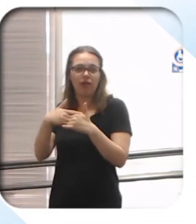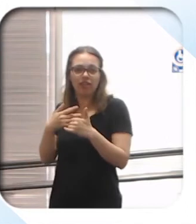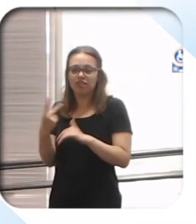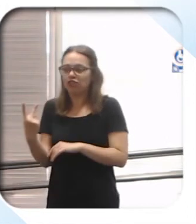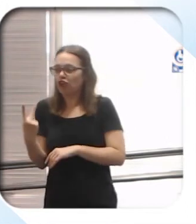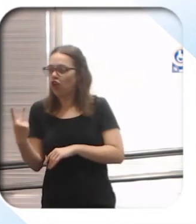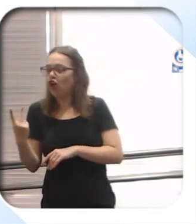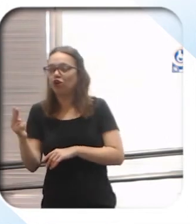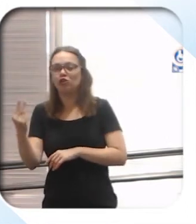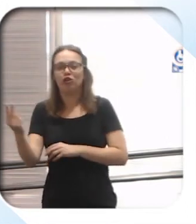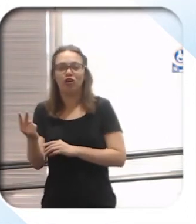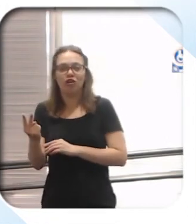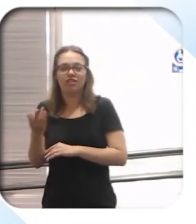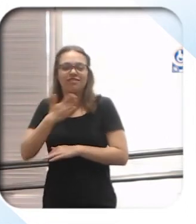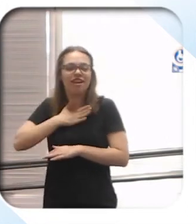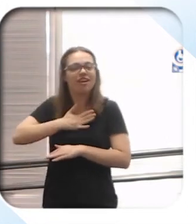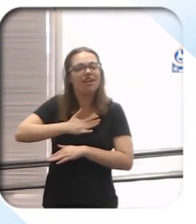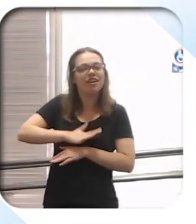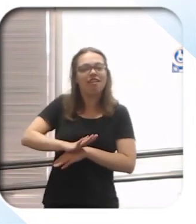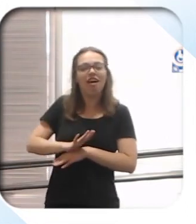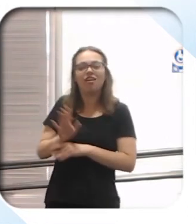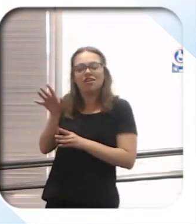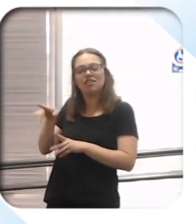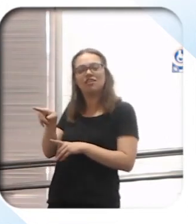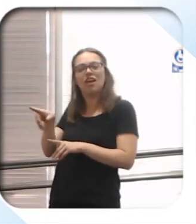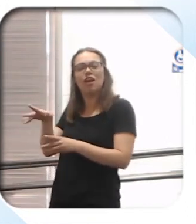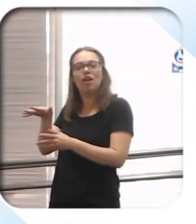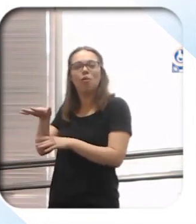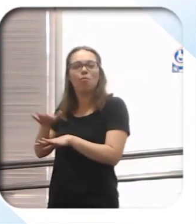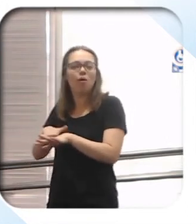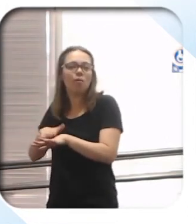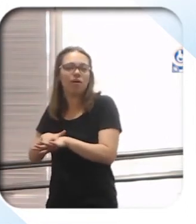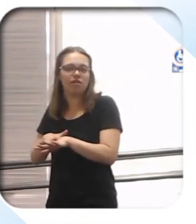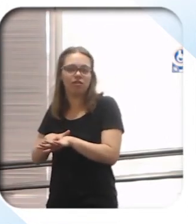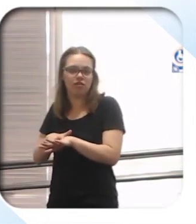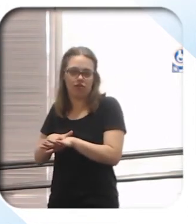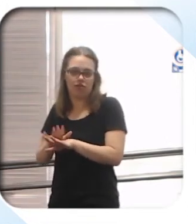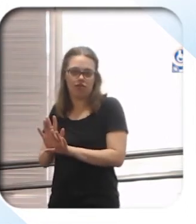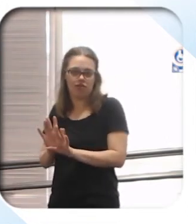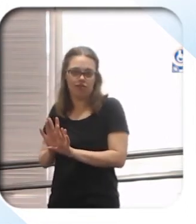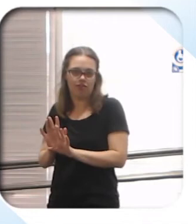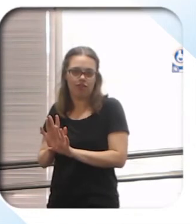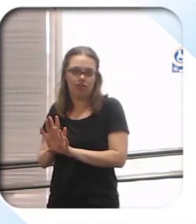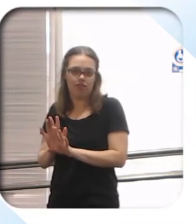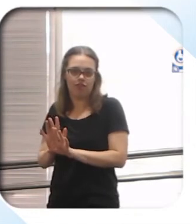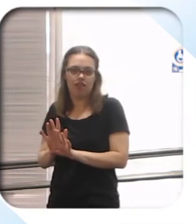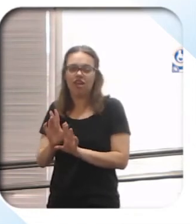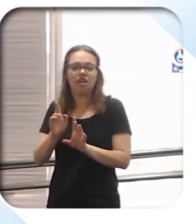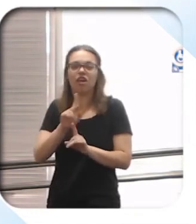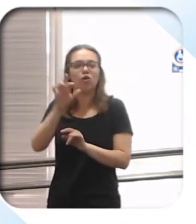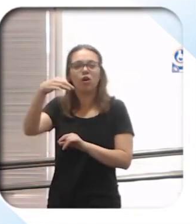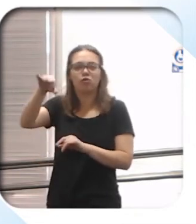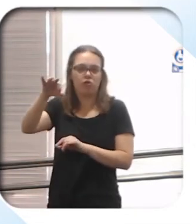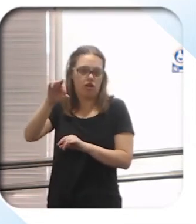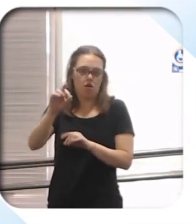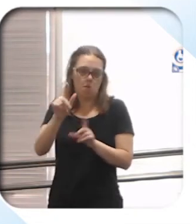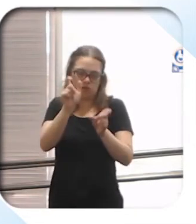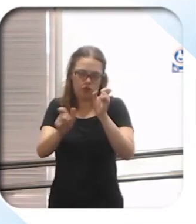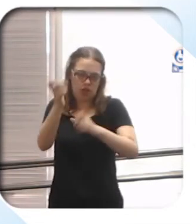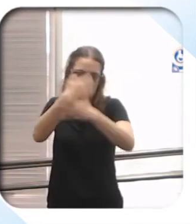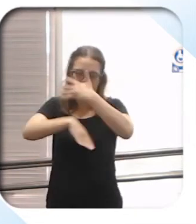intimidad, esa tranquilidad, ese espacio que tampoco pasa solo con las personas con discapacidad.